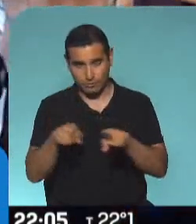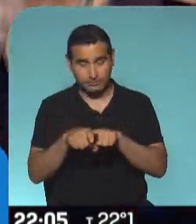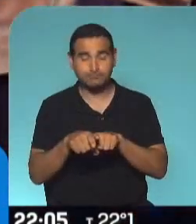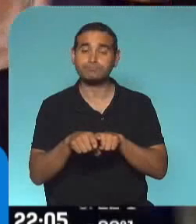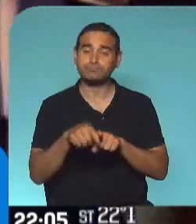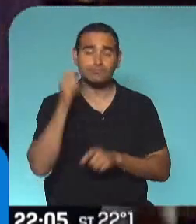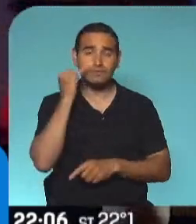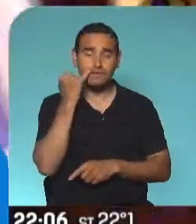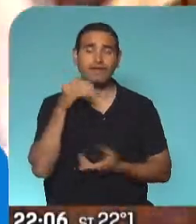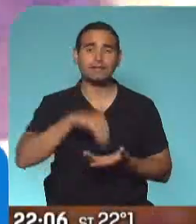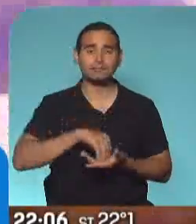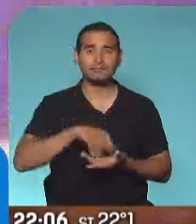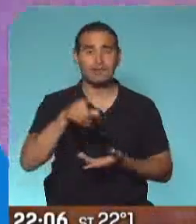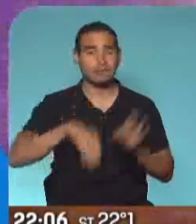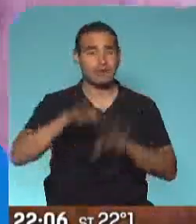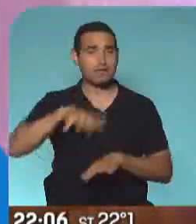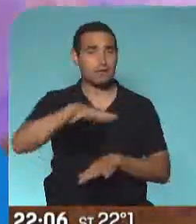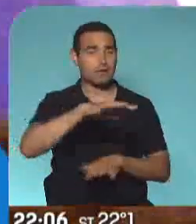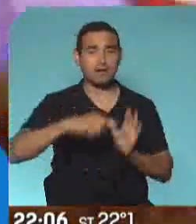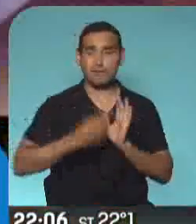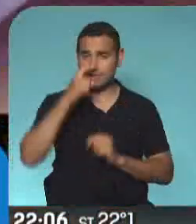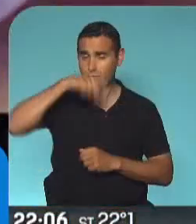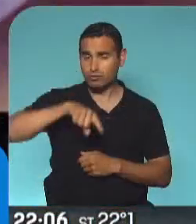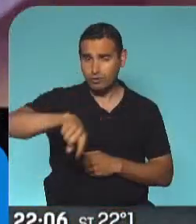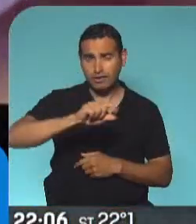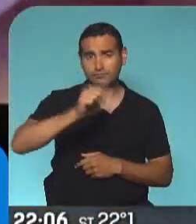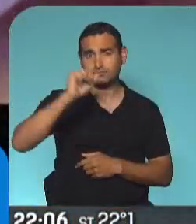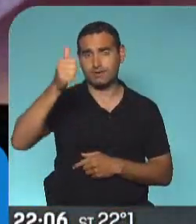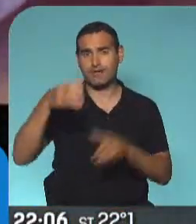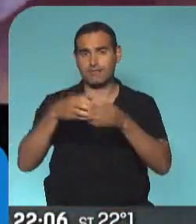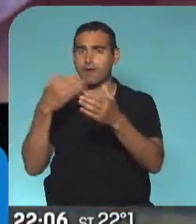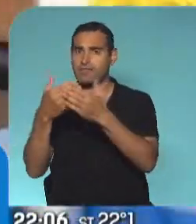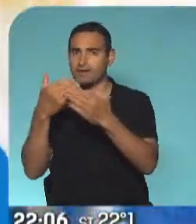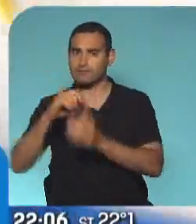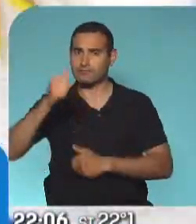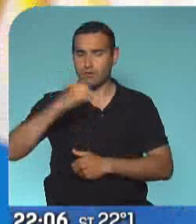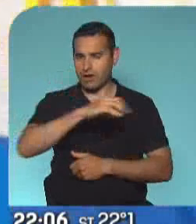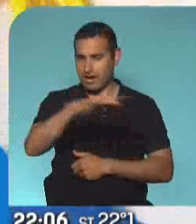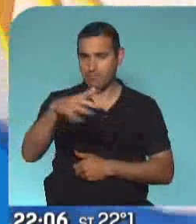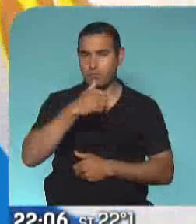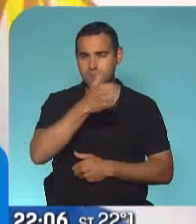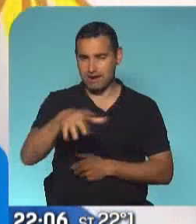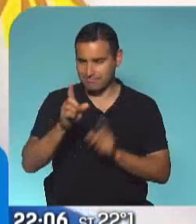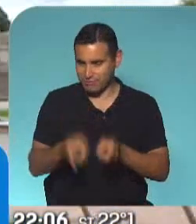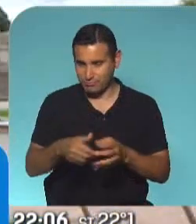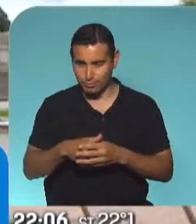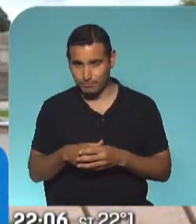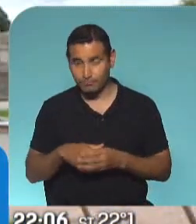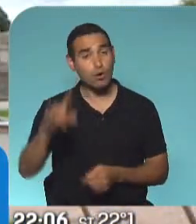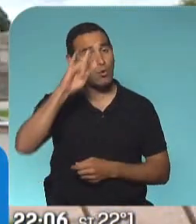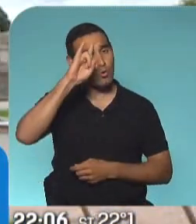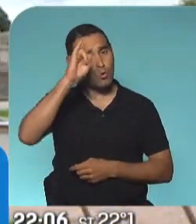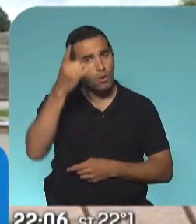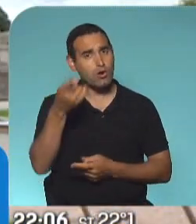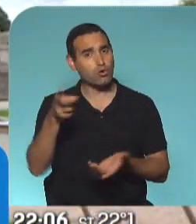ganador en la mayoría de los barrios de la capital y un triunfo holgado de la derecha en zonas costeras y rurales. Uruguay también renueva